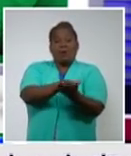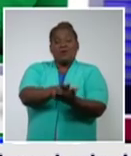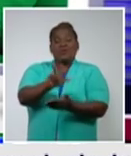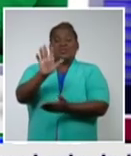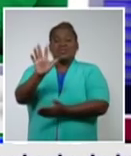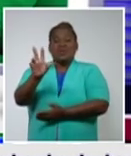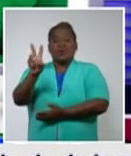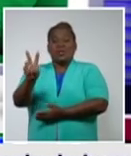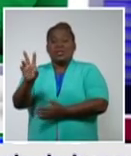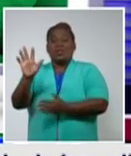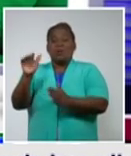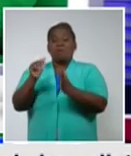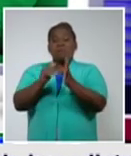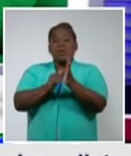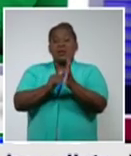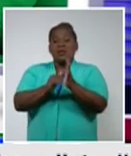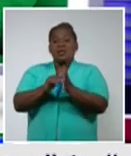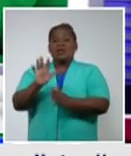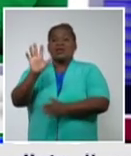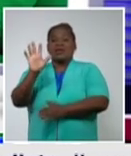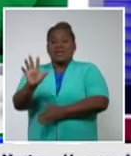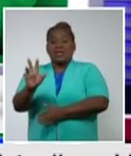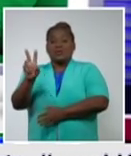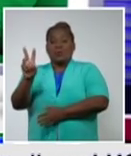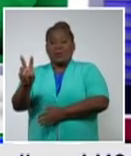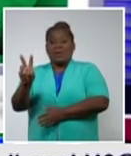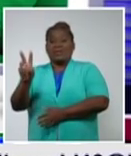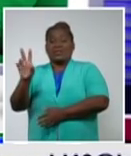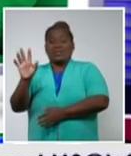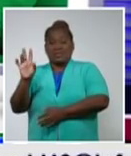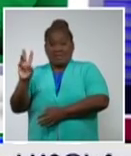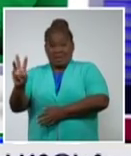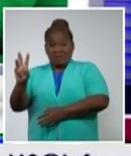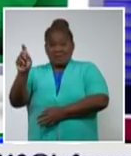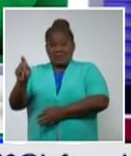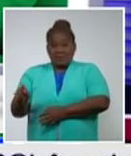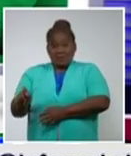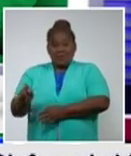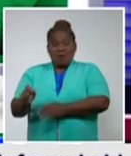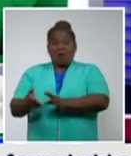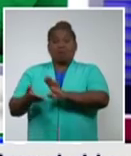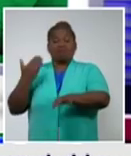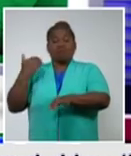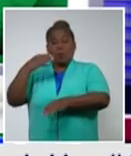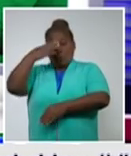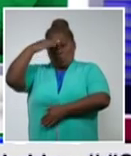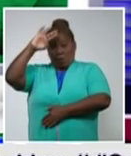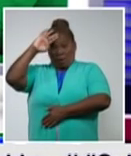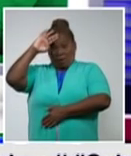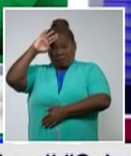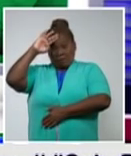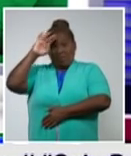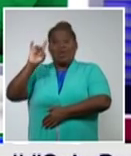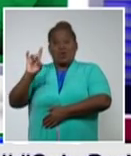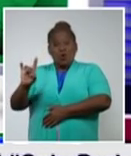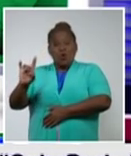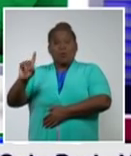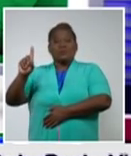52.593 pacientes que se han recuperado de la enfermedad en Cuba. Estamos hablando del